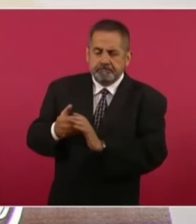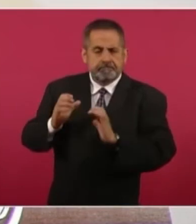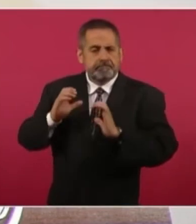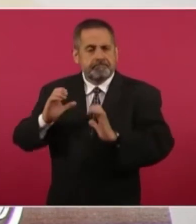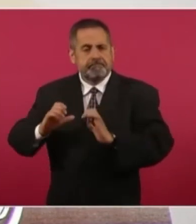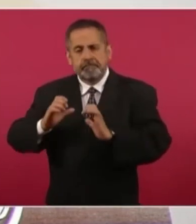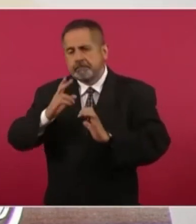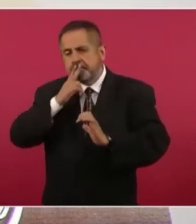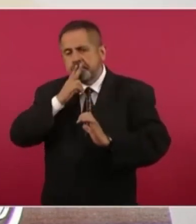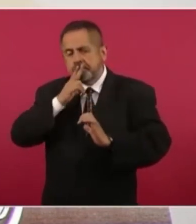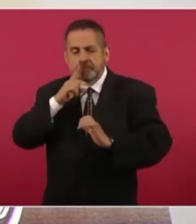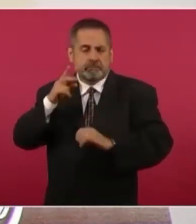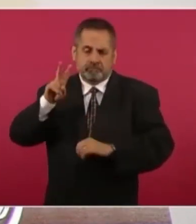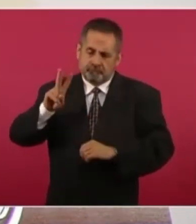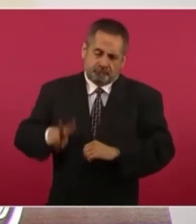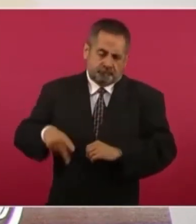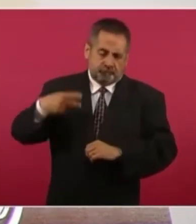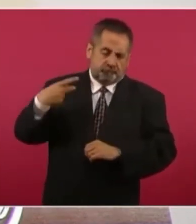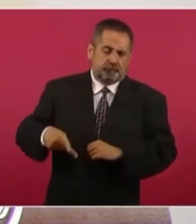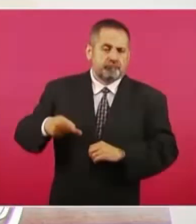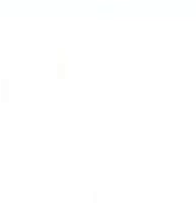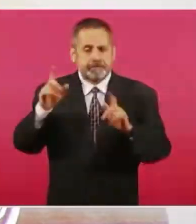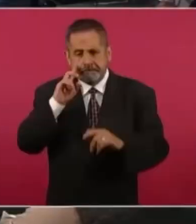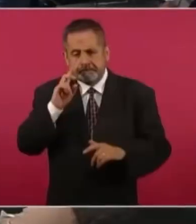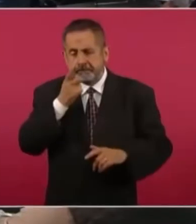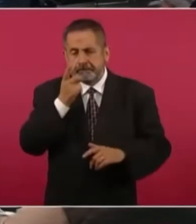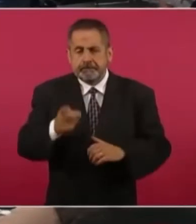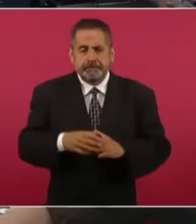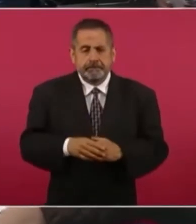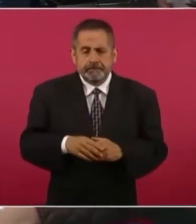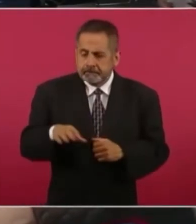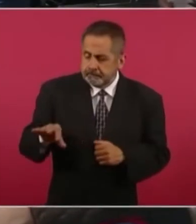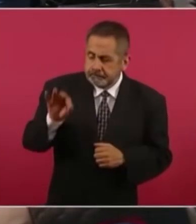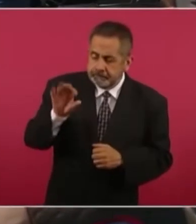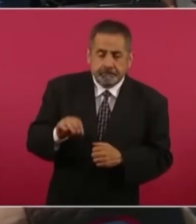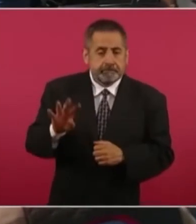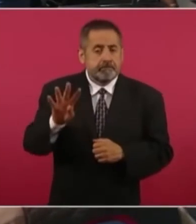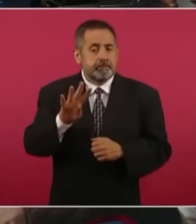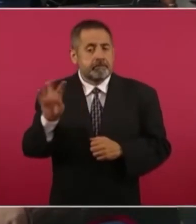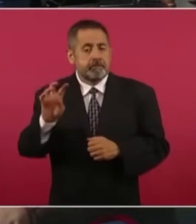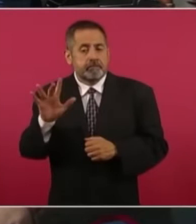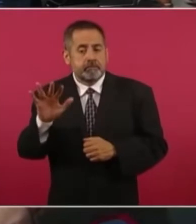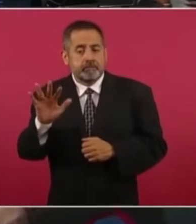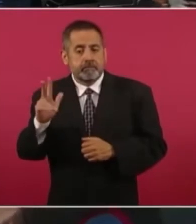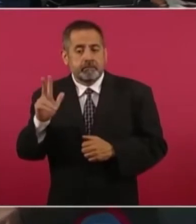el cuidado de los bienes arqueológicos. Hemos encontrado